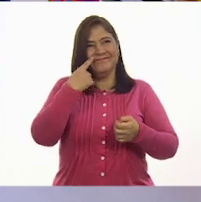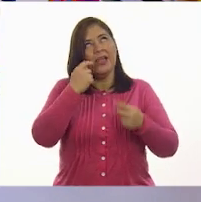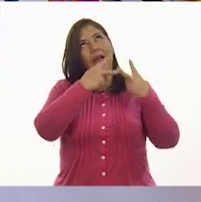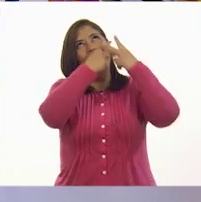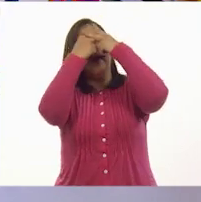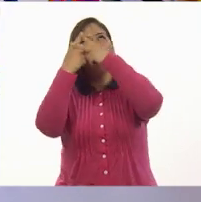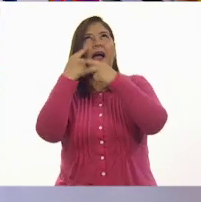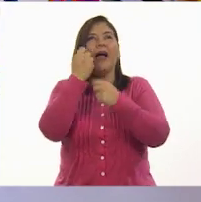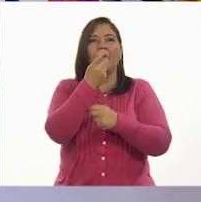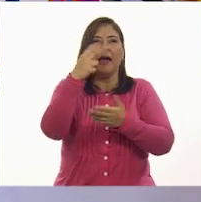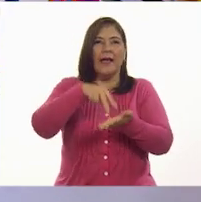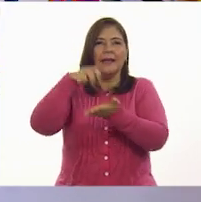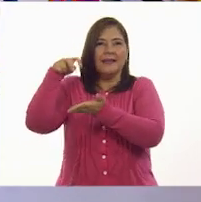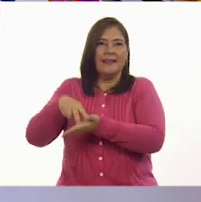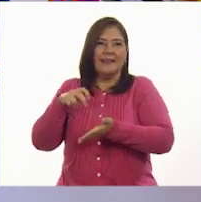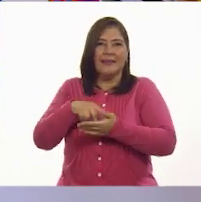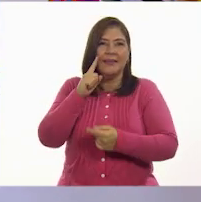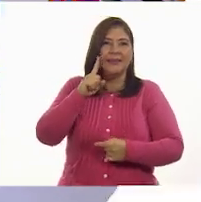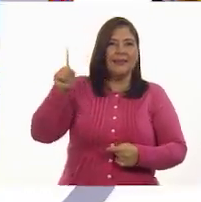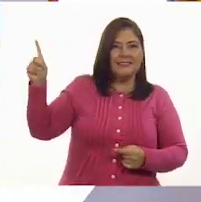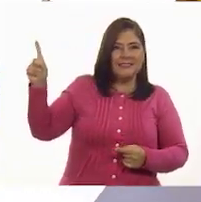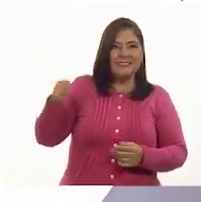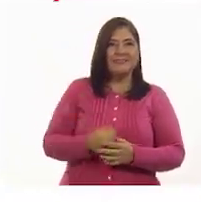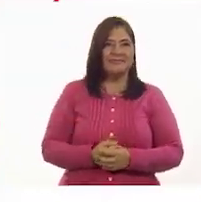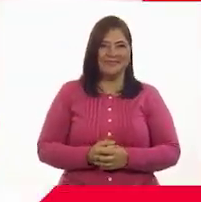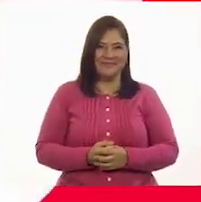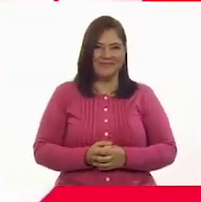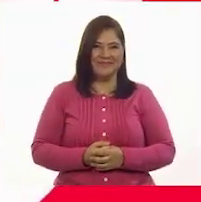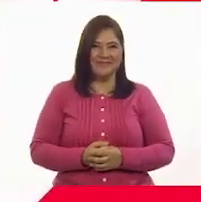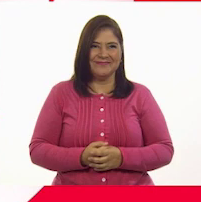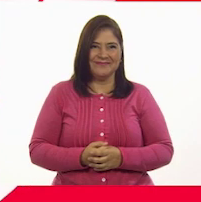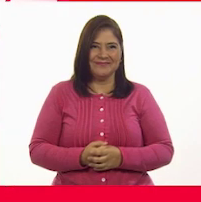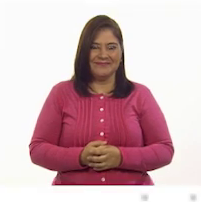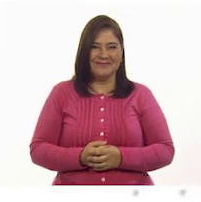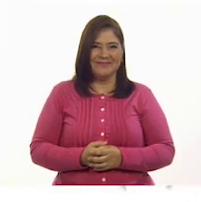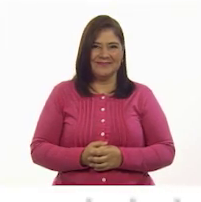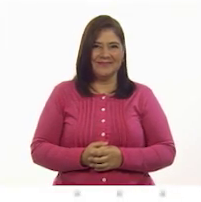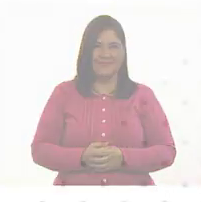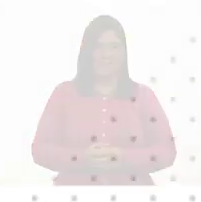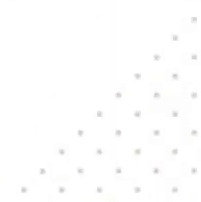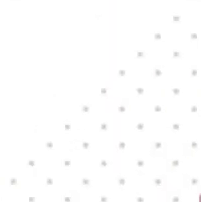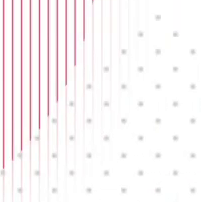estrellas todos, ver, saltando. Tengo. Aquí hay una, acá hay otra. Andy, cuida conmigo.